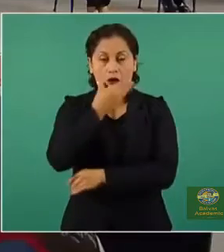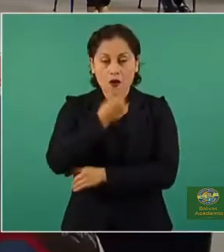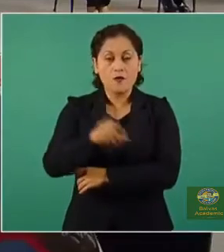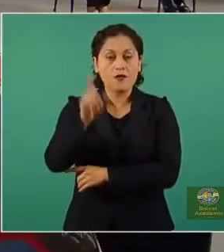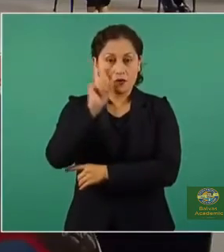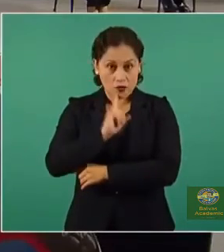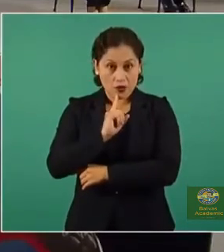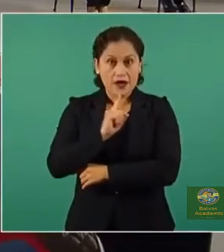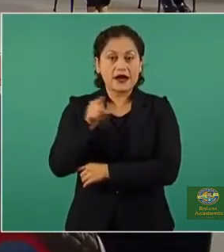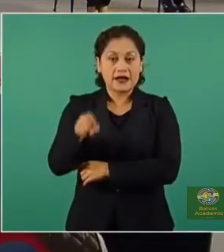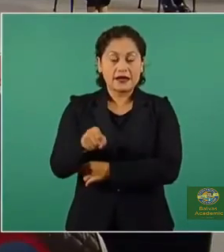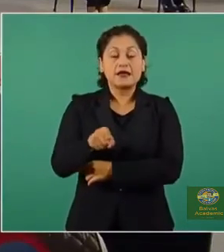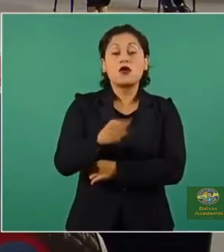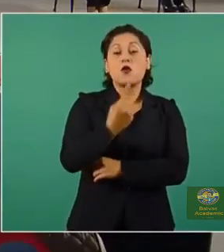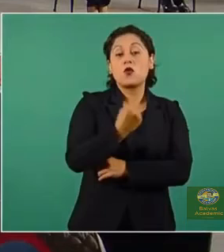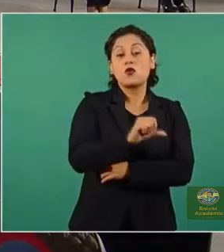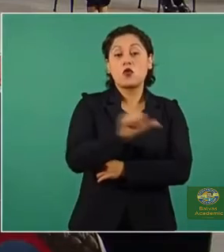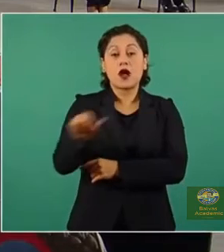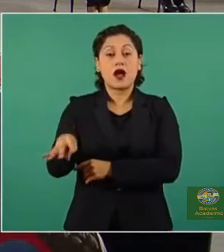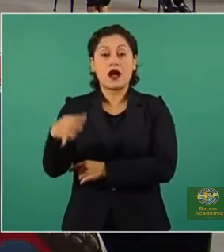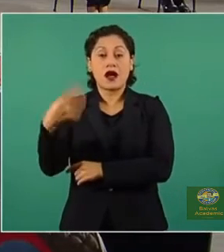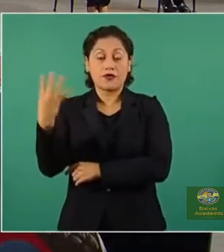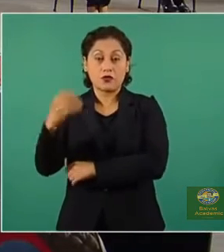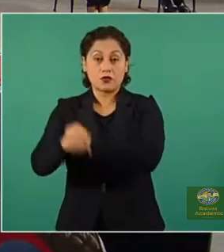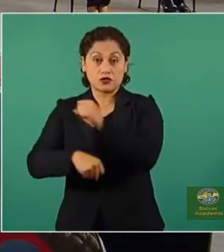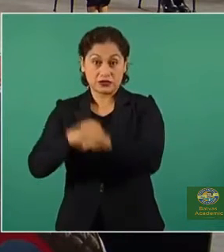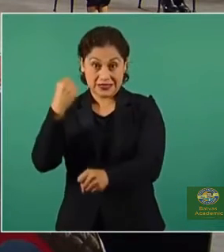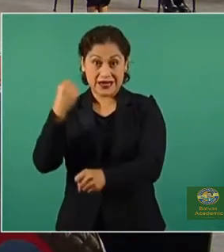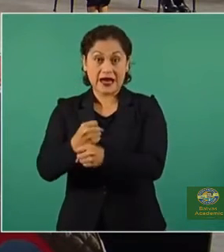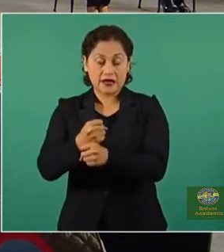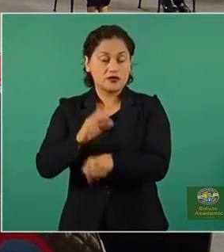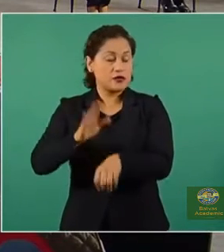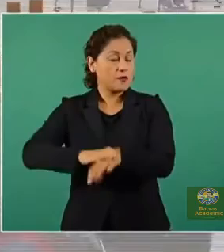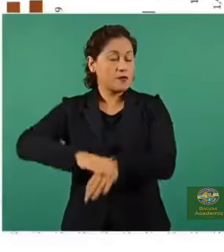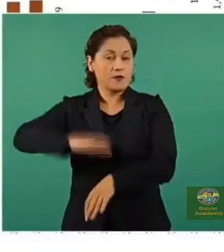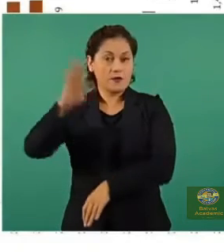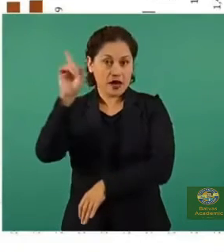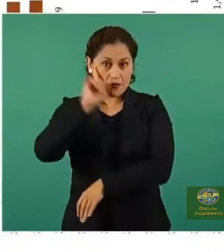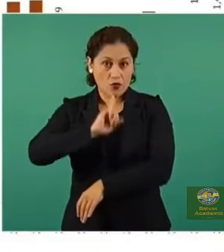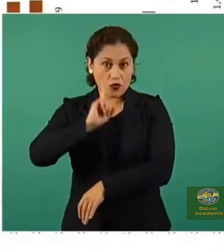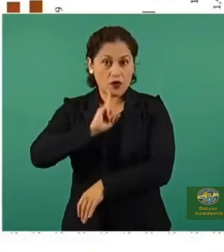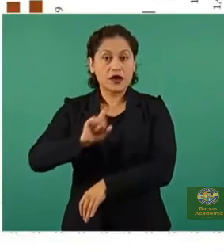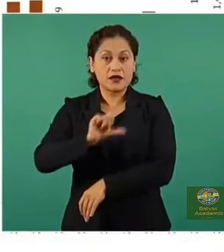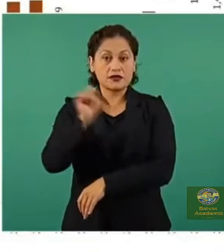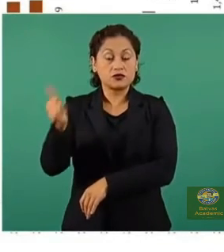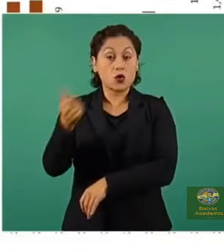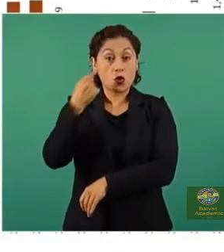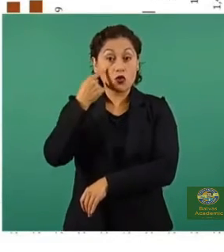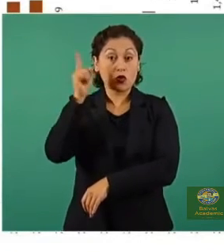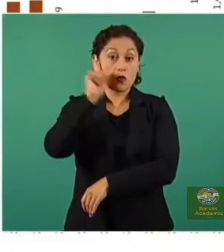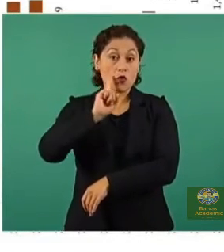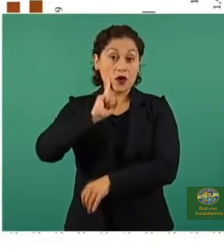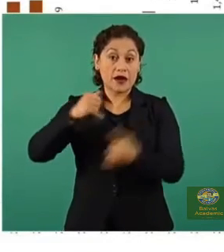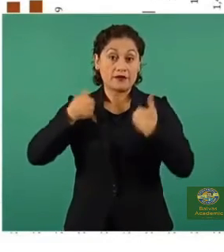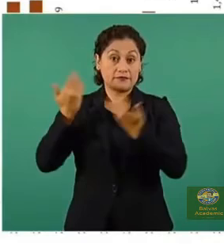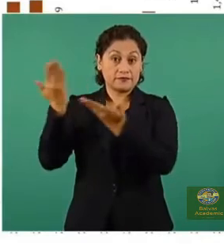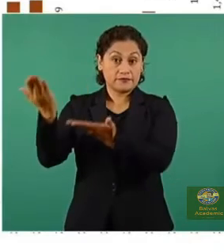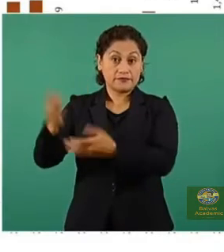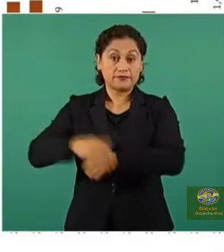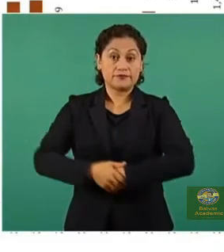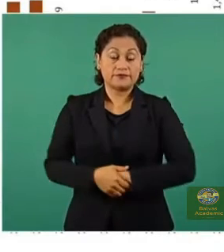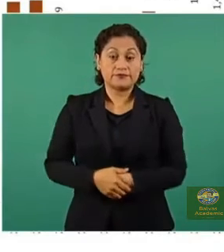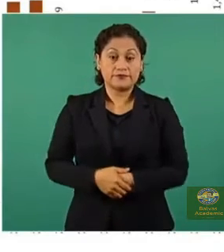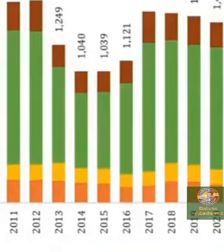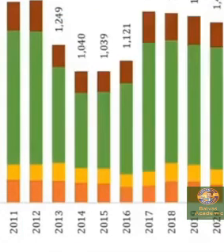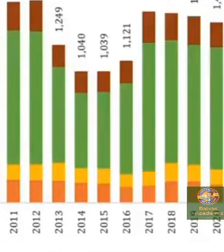entre los 1 y los 14 años. En el caso de los adolescentes, la primera causa de defunción es